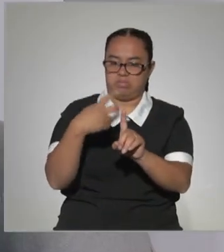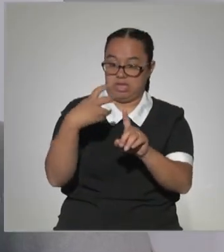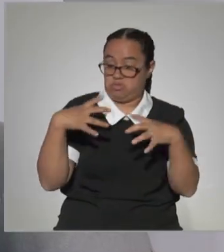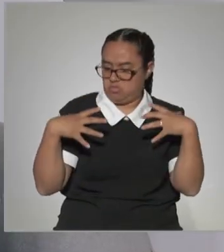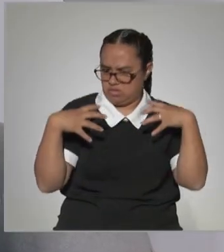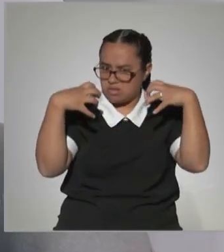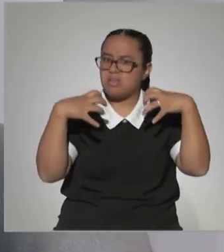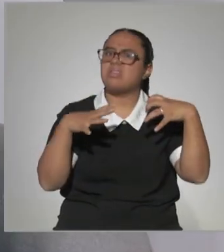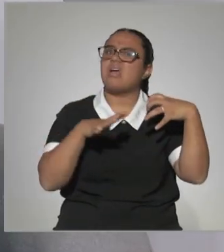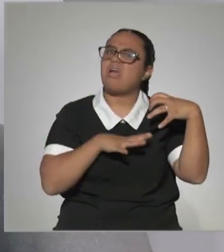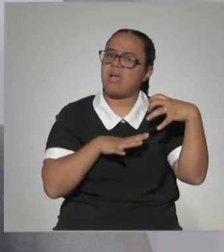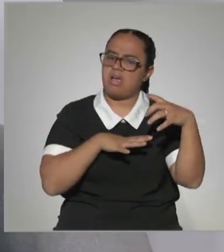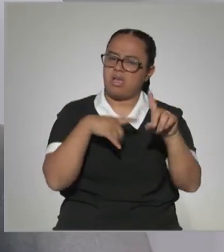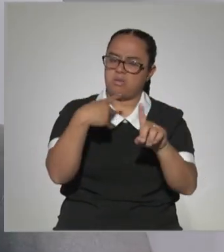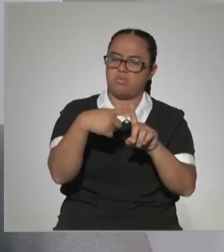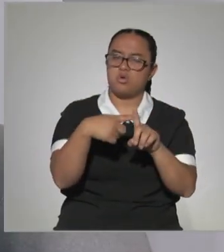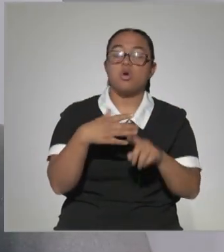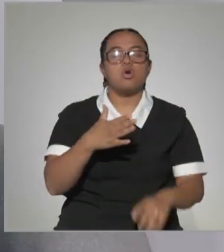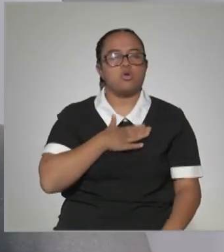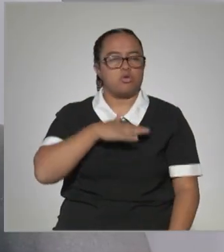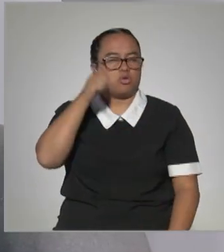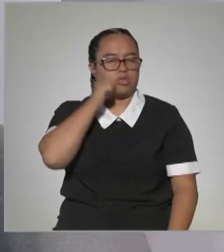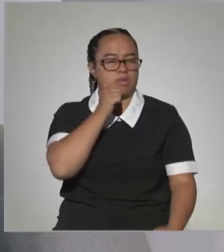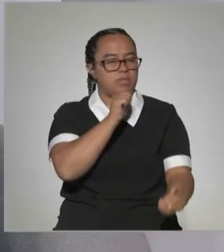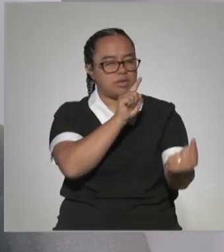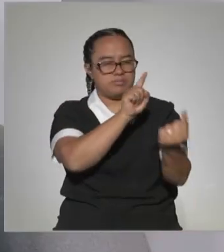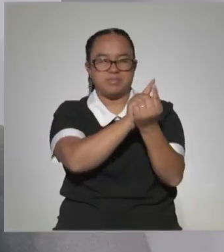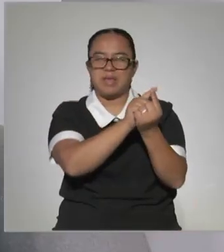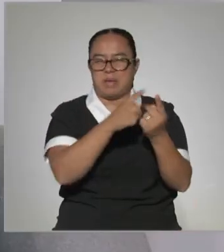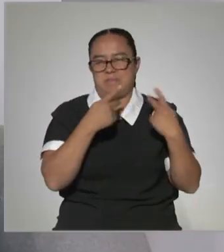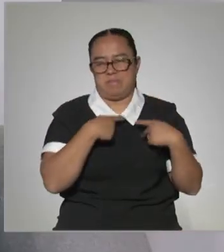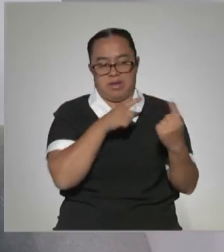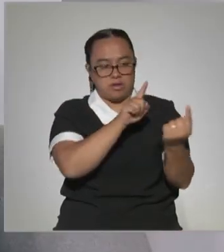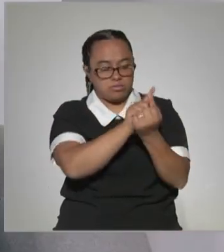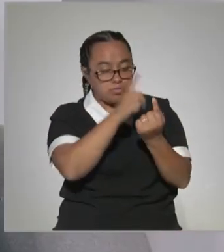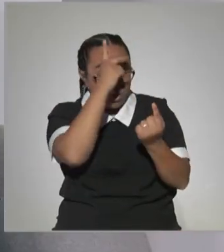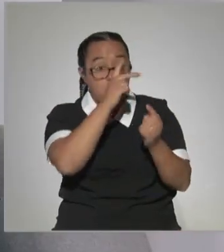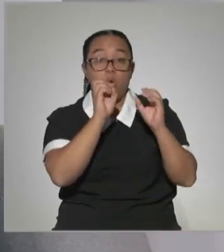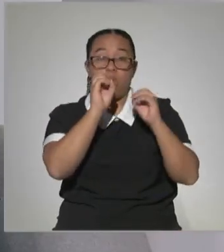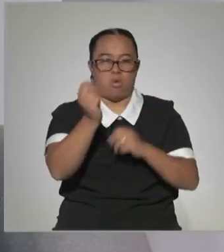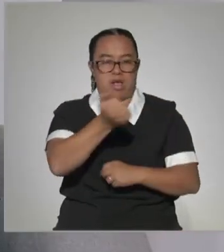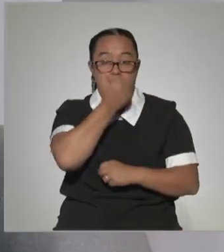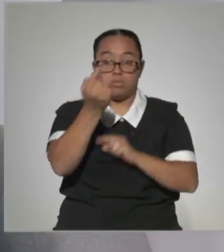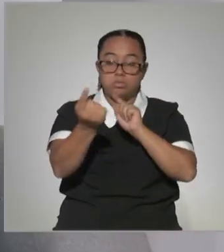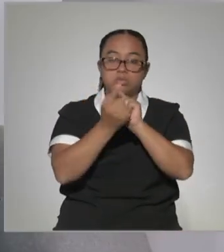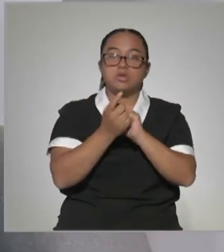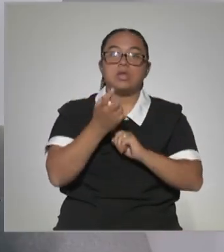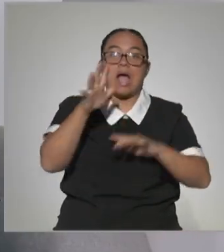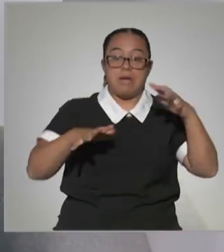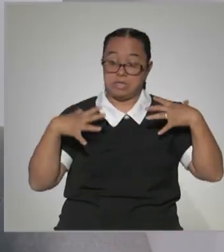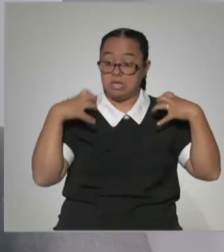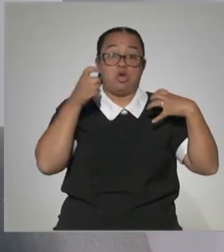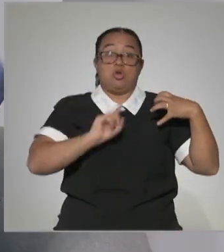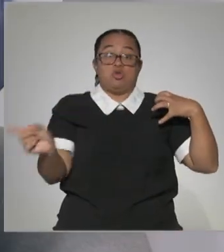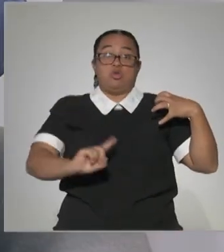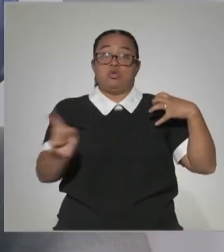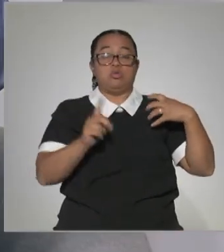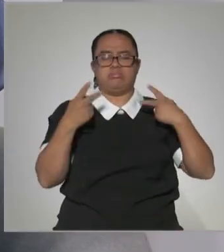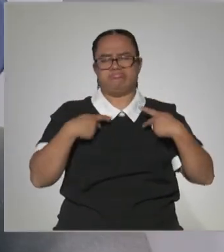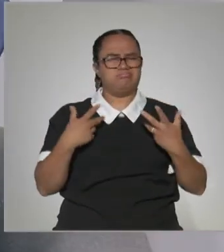¿no? Lo que veo en mis pacientes y en mis alumnos es que nos peleamos con el estrés, ¿no? Entonces, cuando Marian